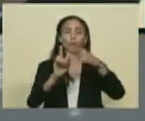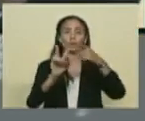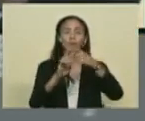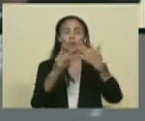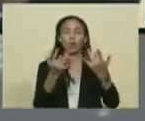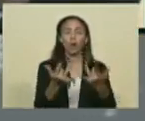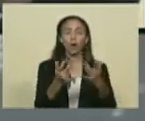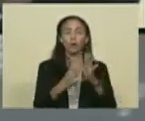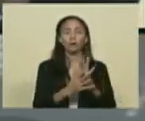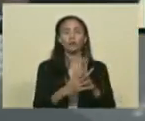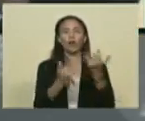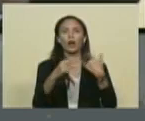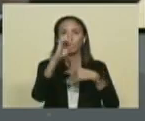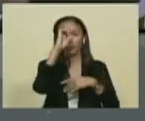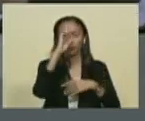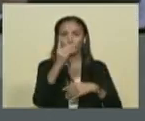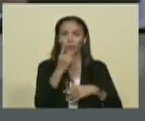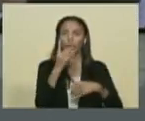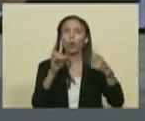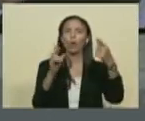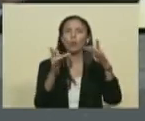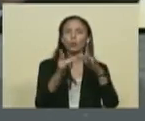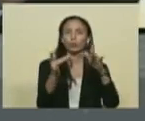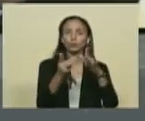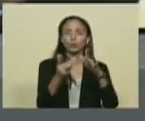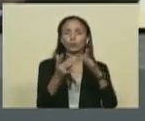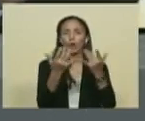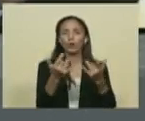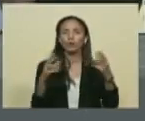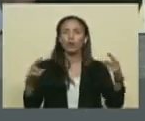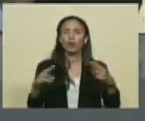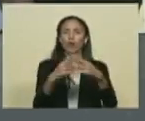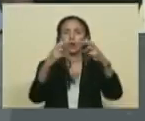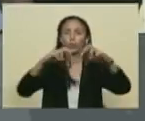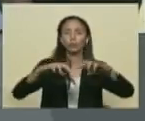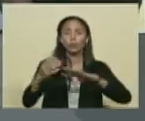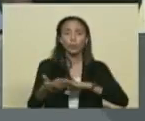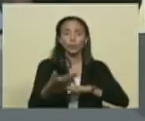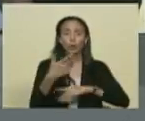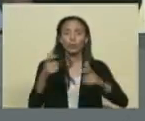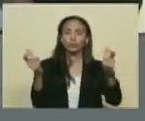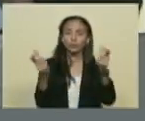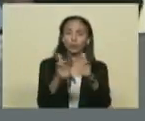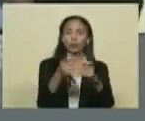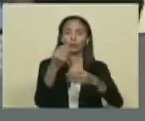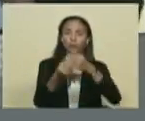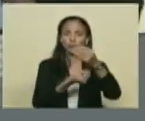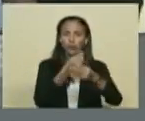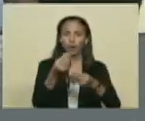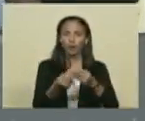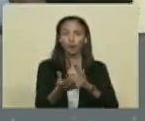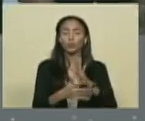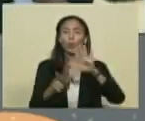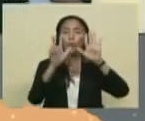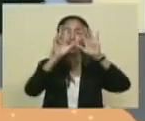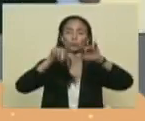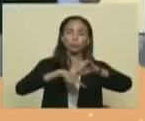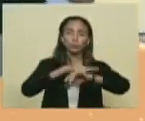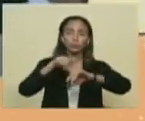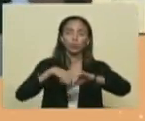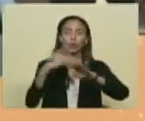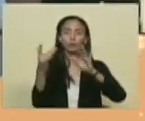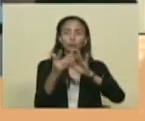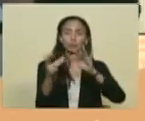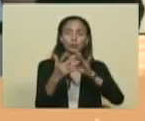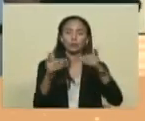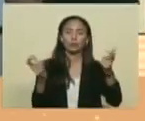satélite desde República Dominicana en el marco de esta importante reunión que se ha realizado por espacio de más de 8 horas en este